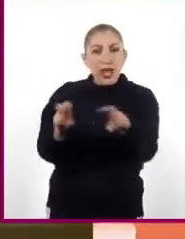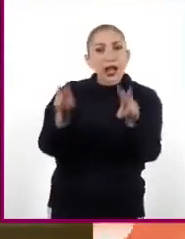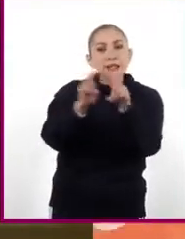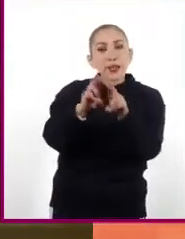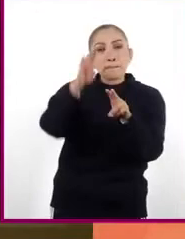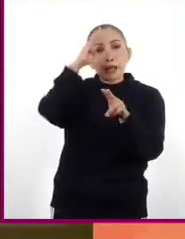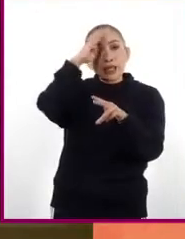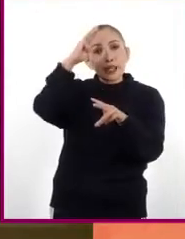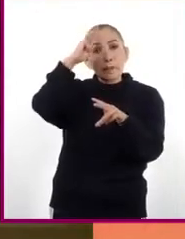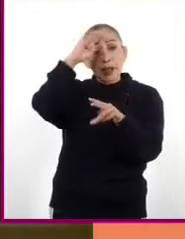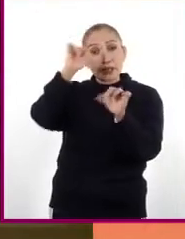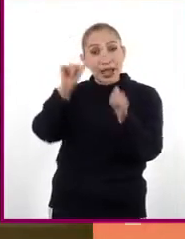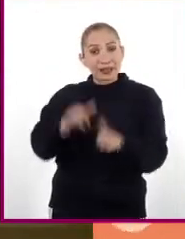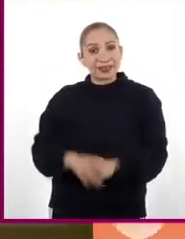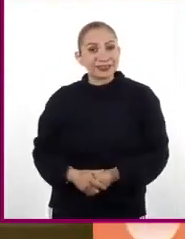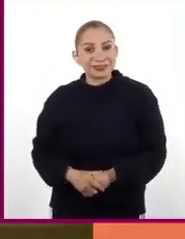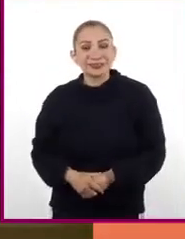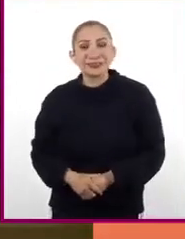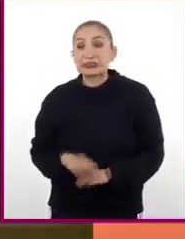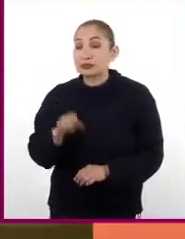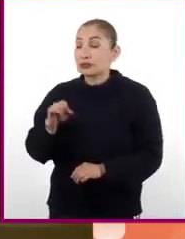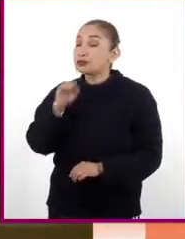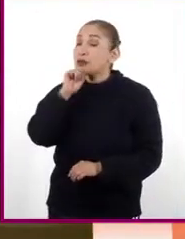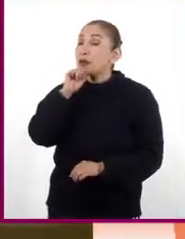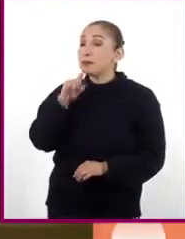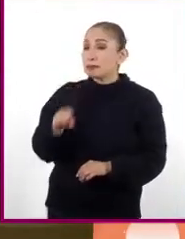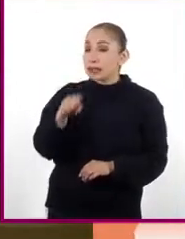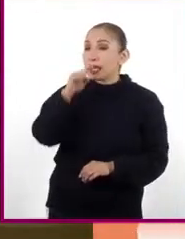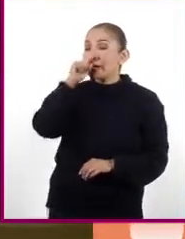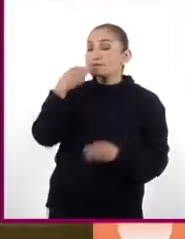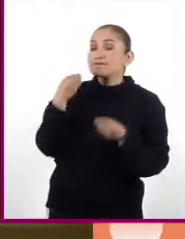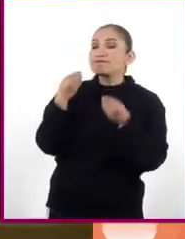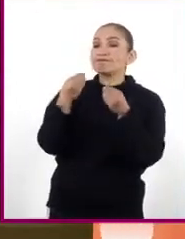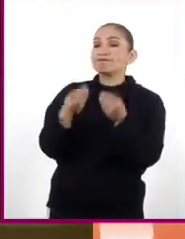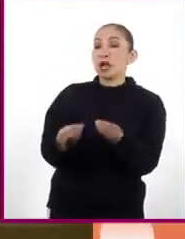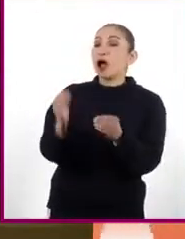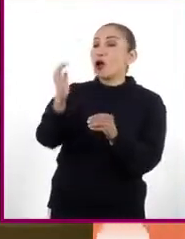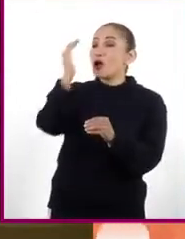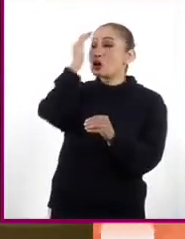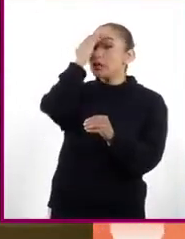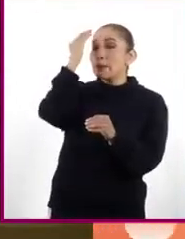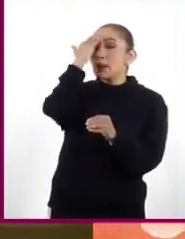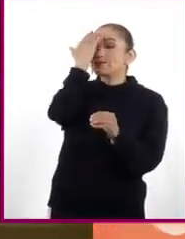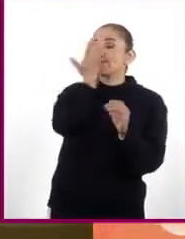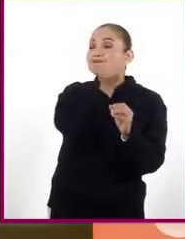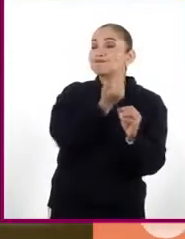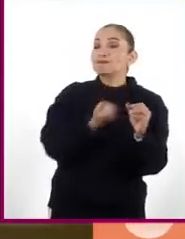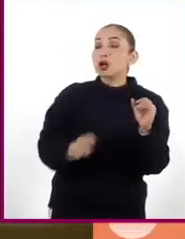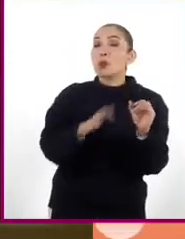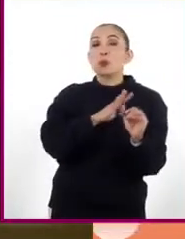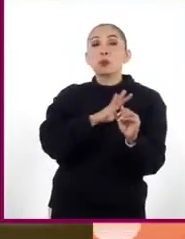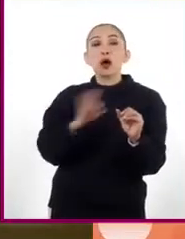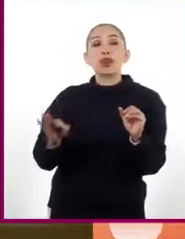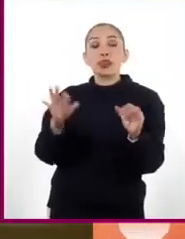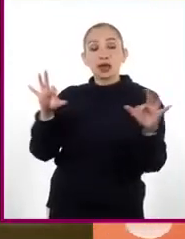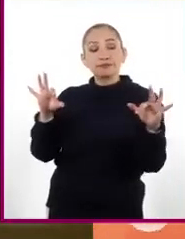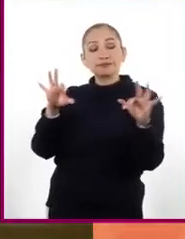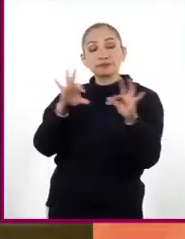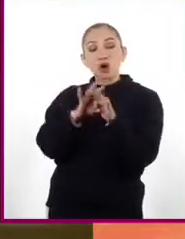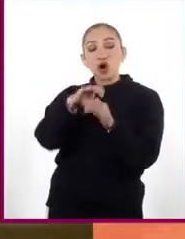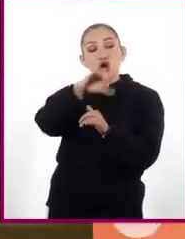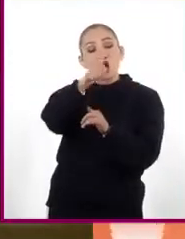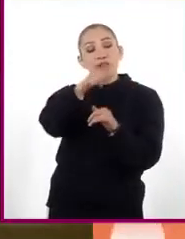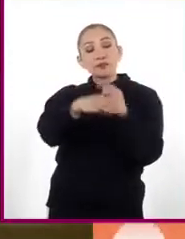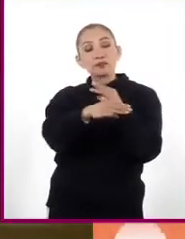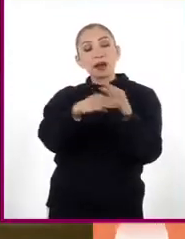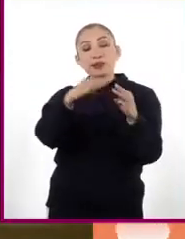el pensamiento artístico. Asimismo, nos proporcionan conocimientos y habilidades que pueden relacionarse con